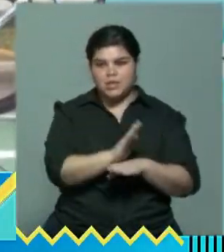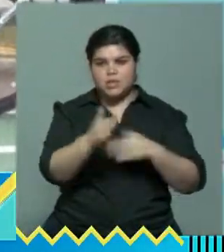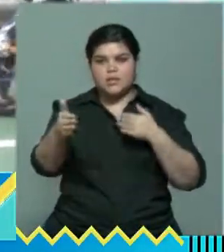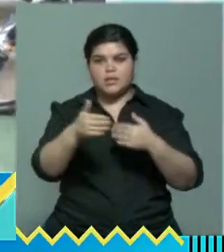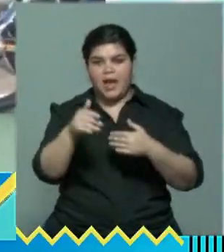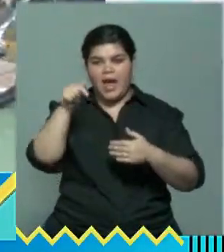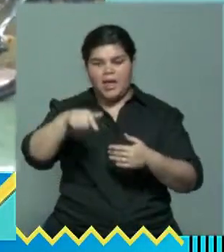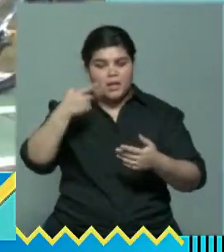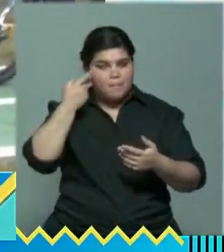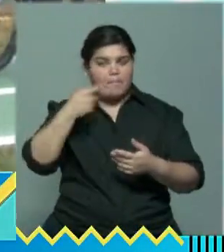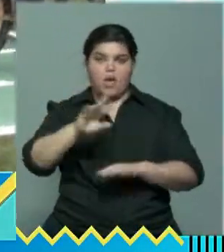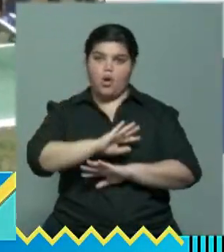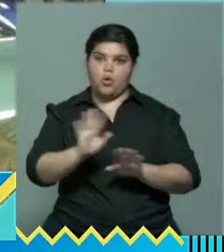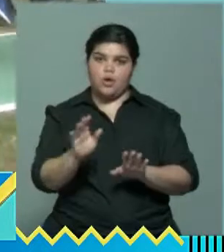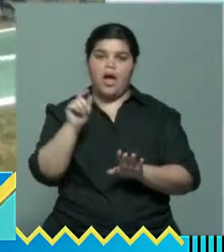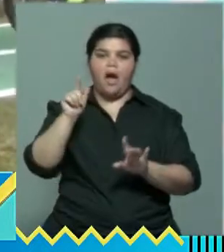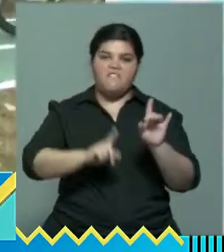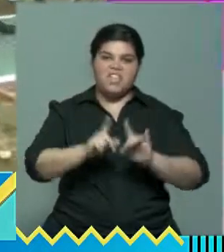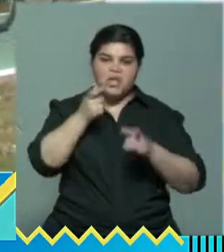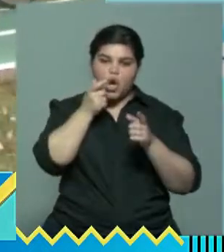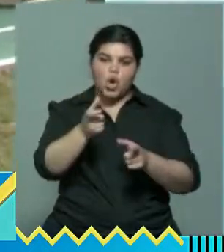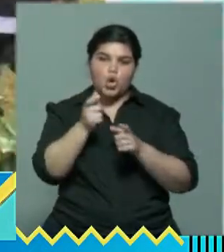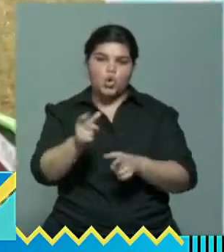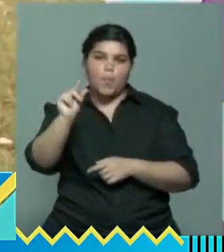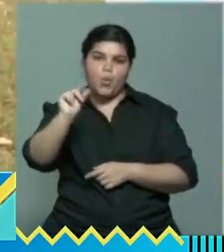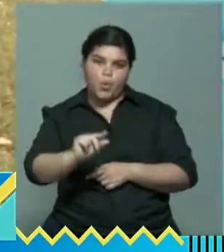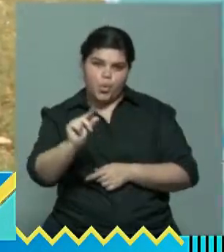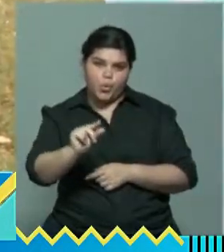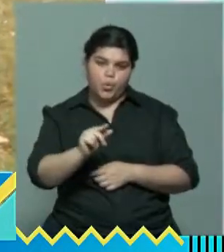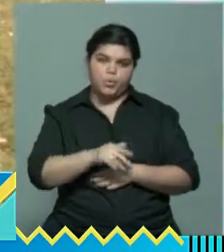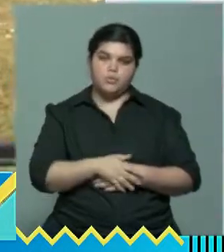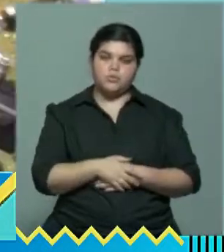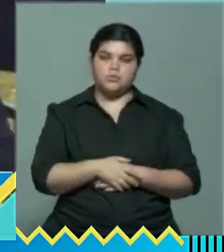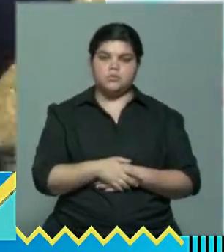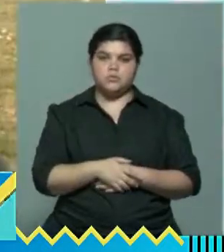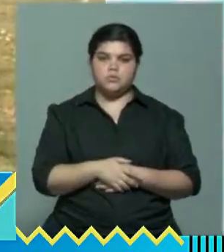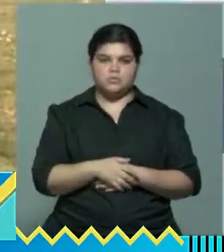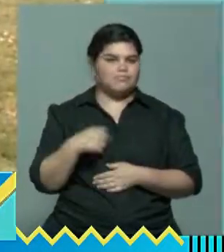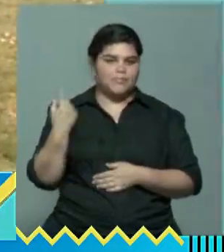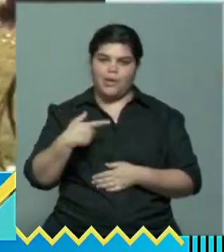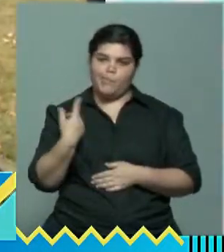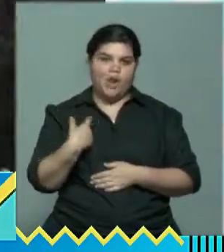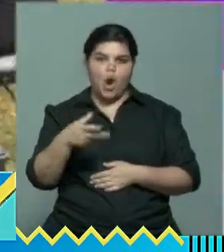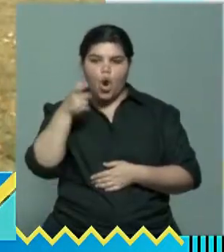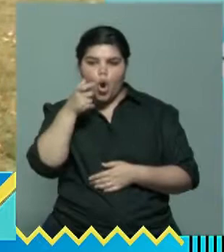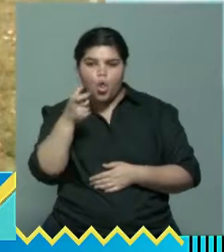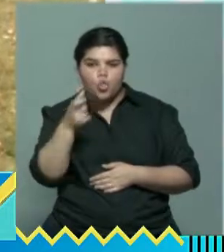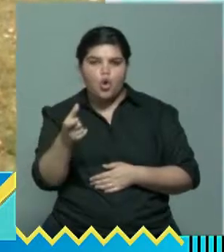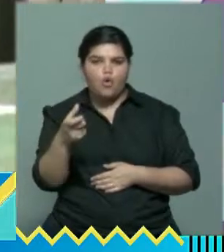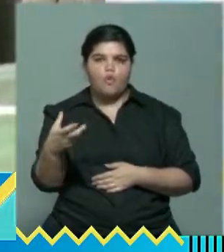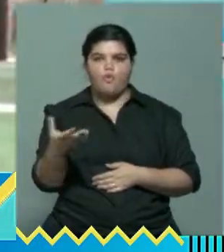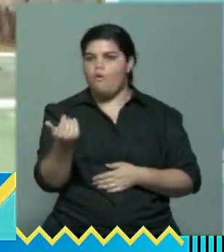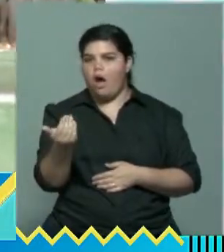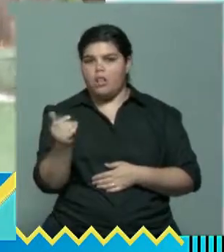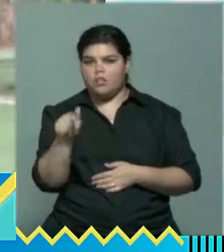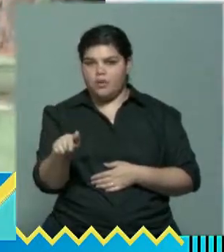por la falta de control, a lo mejor yo creo que mucho por la falta de control y fundamentalmente, más que el control,